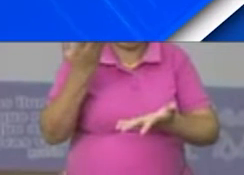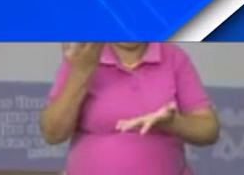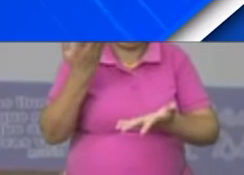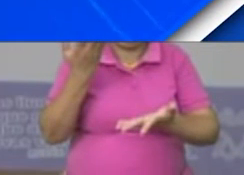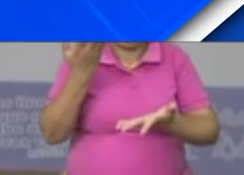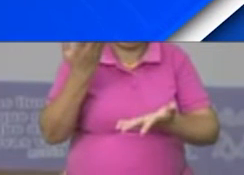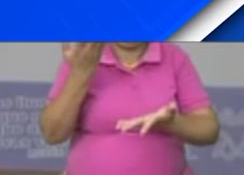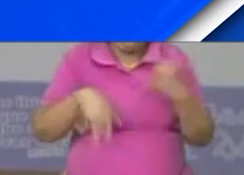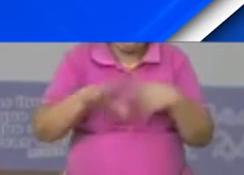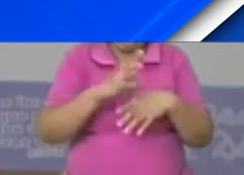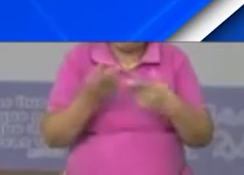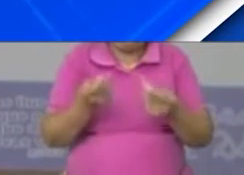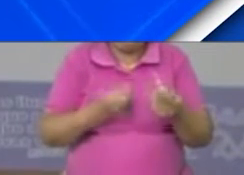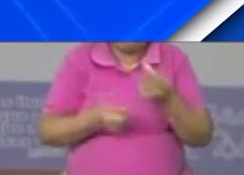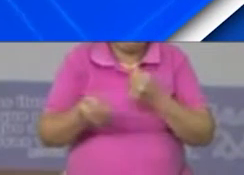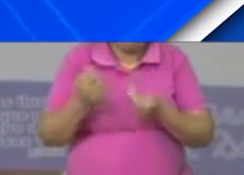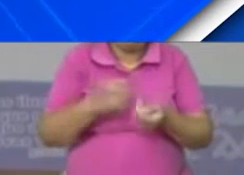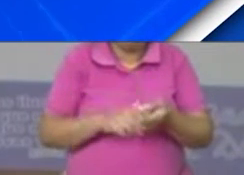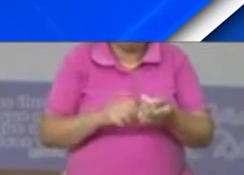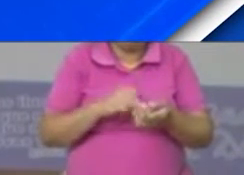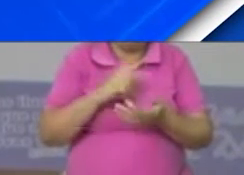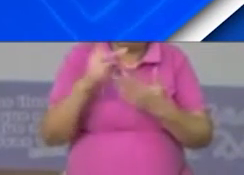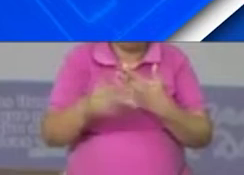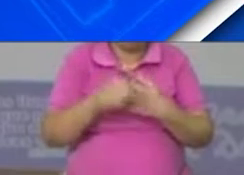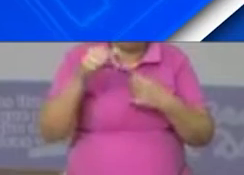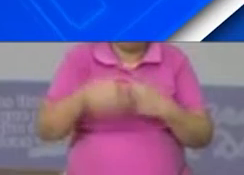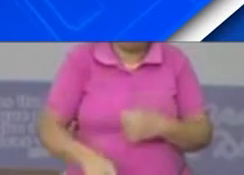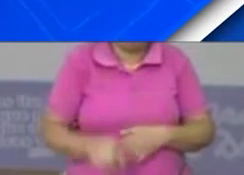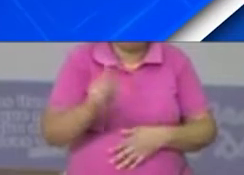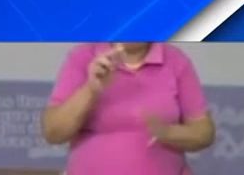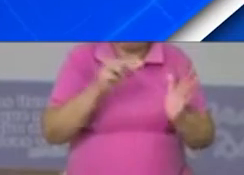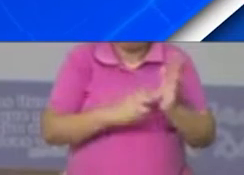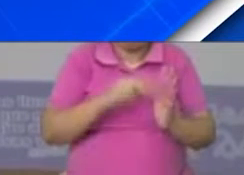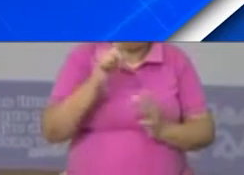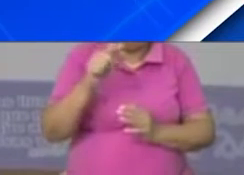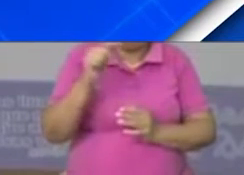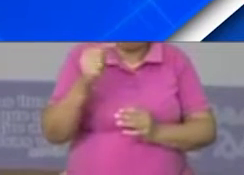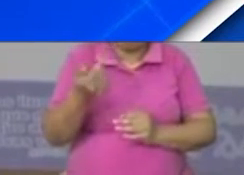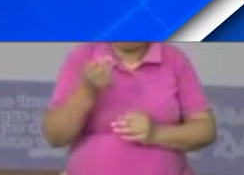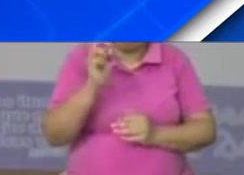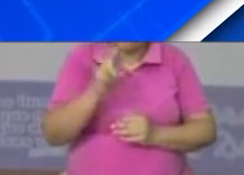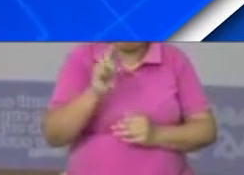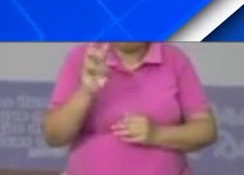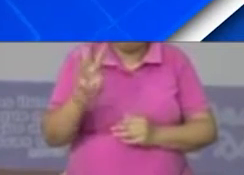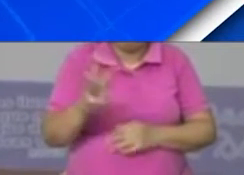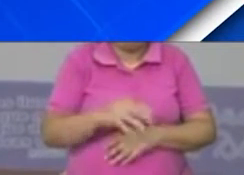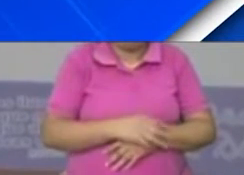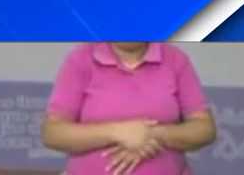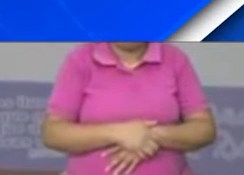109.989.5 millones de córdobas, mientras que el de egreso asciende a los